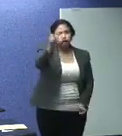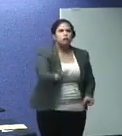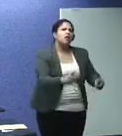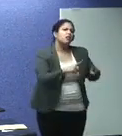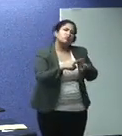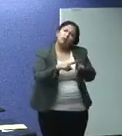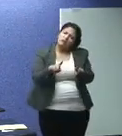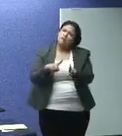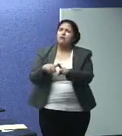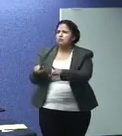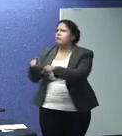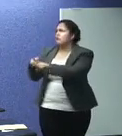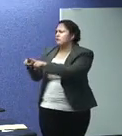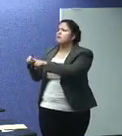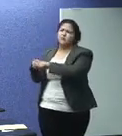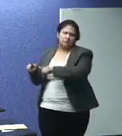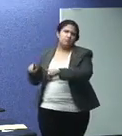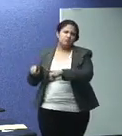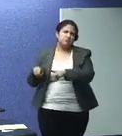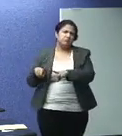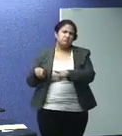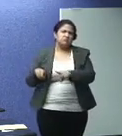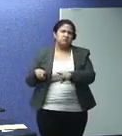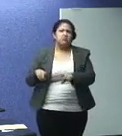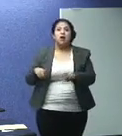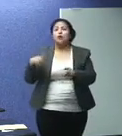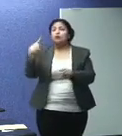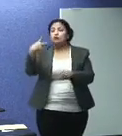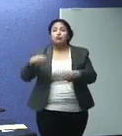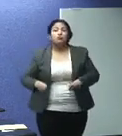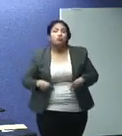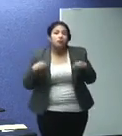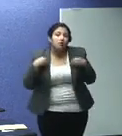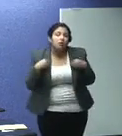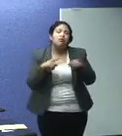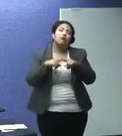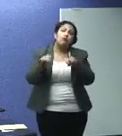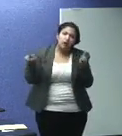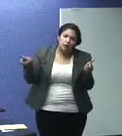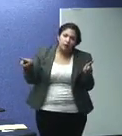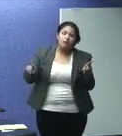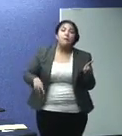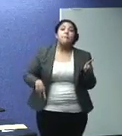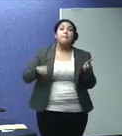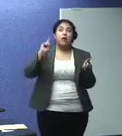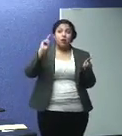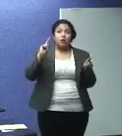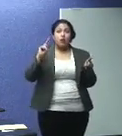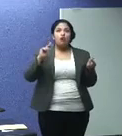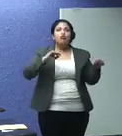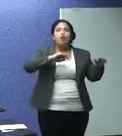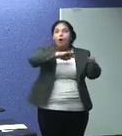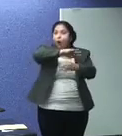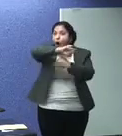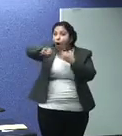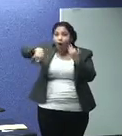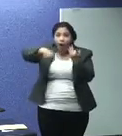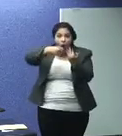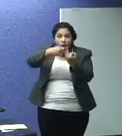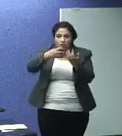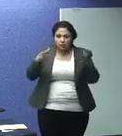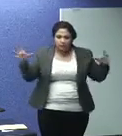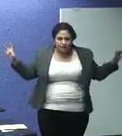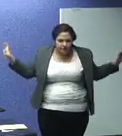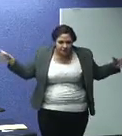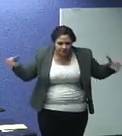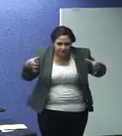las otras, con diferentes condiciones de vida, pero que al final del día todas ellas, como parte de esta